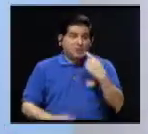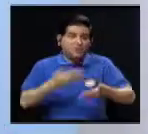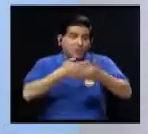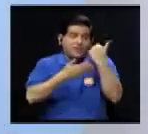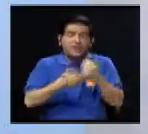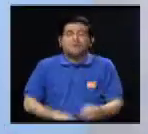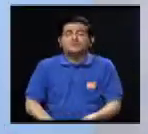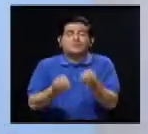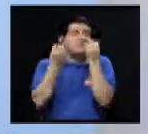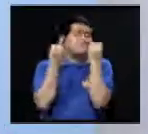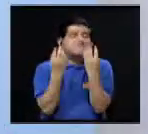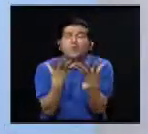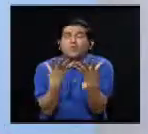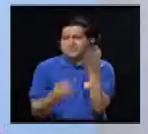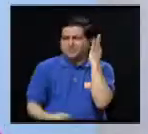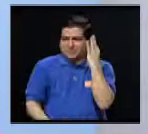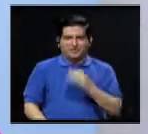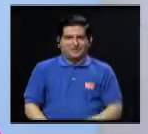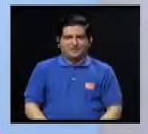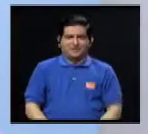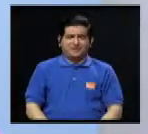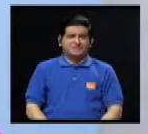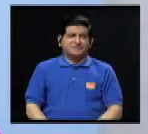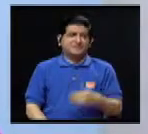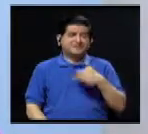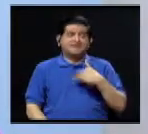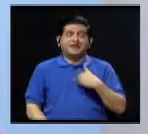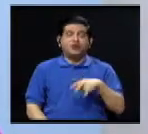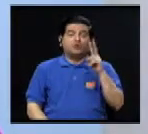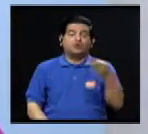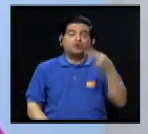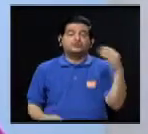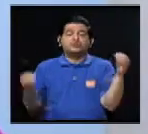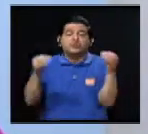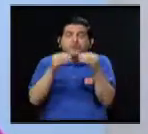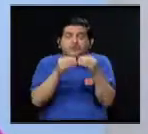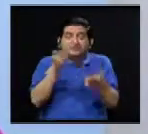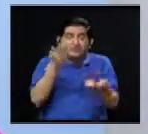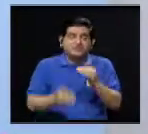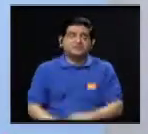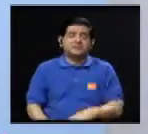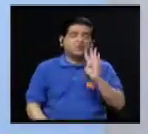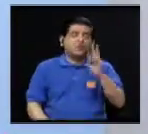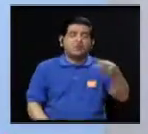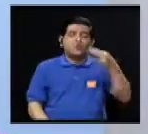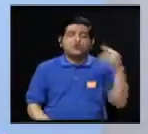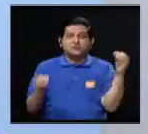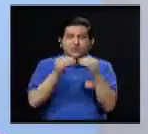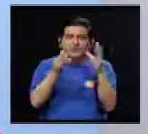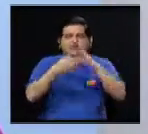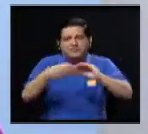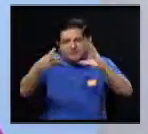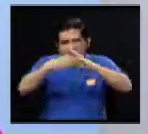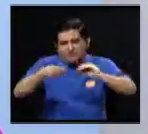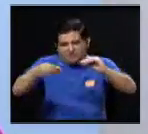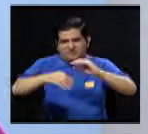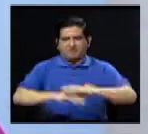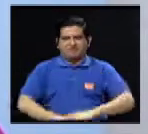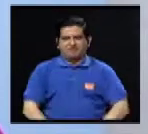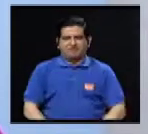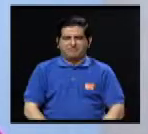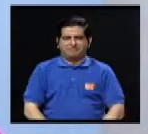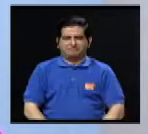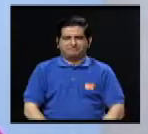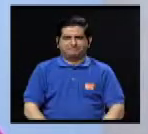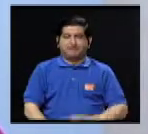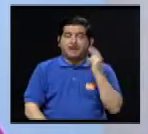decirte, muchas. Entonces, ahí me quedan por lo menos otras 2 historias más o otras 4 historias más que contar. Entonces, por